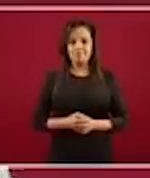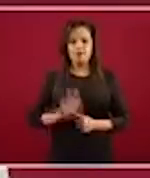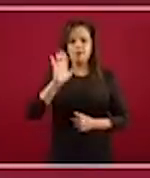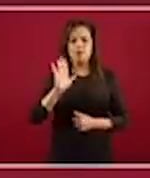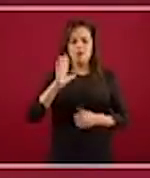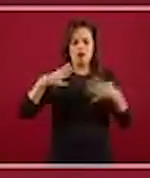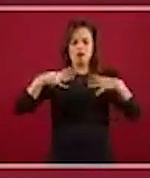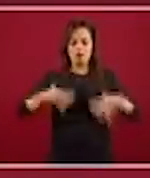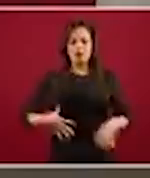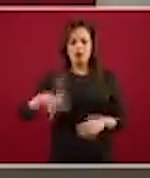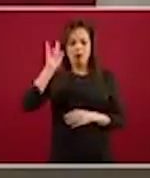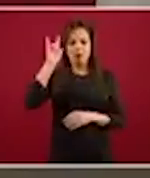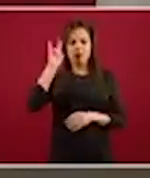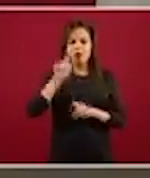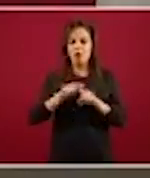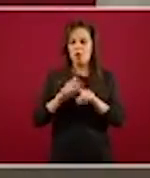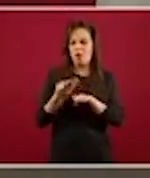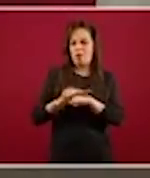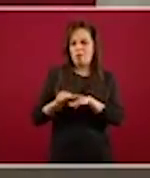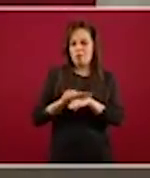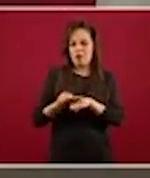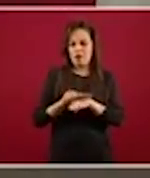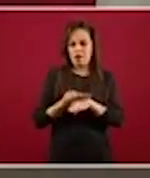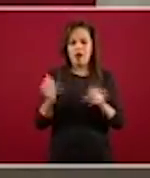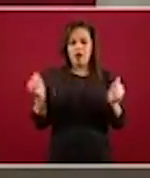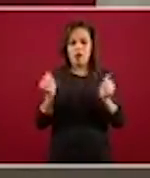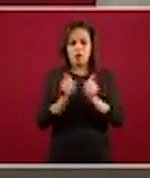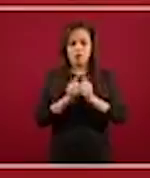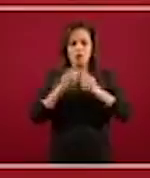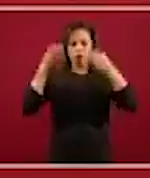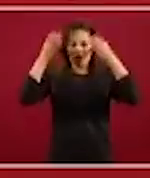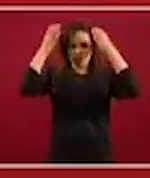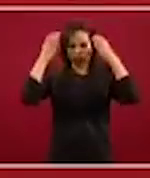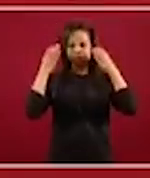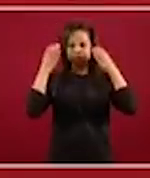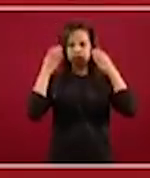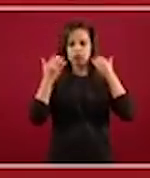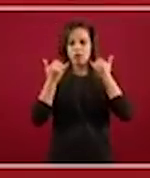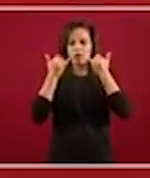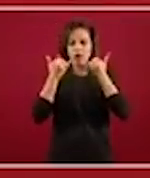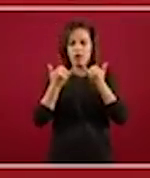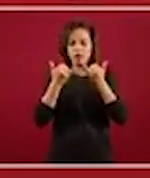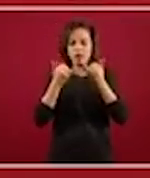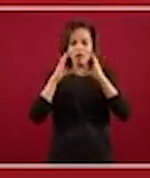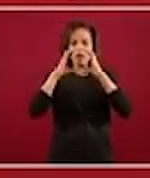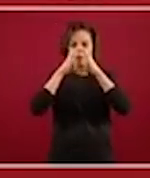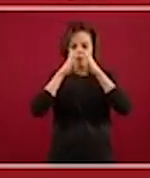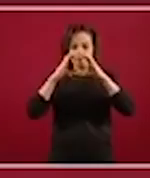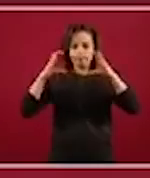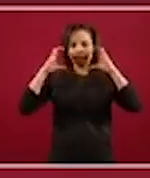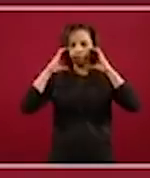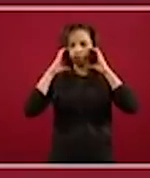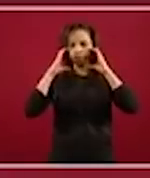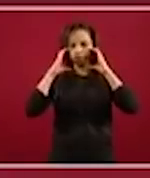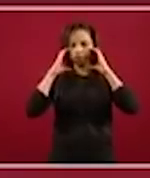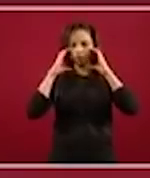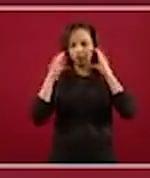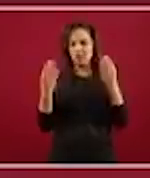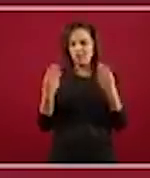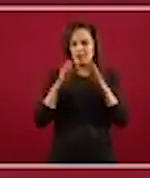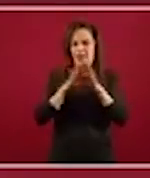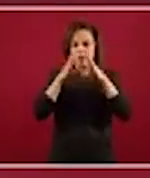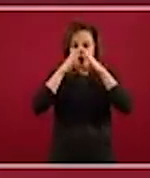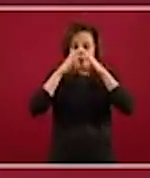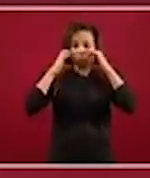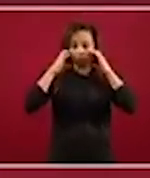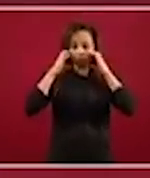blanca, acompañados de una careta o incluso de una mascarilla completamente sellada. Esto